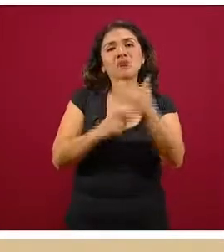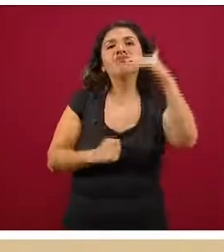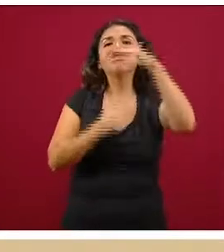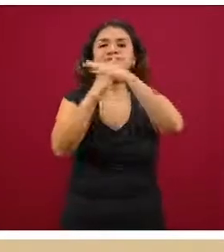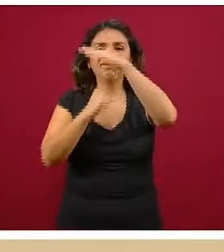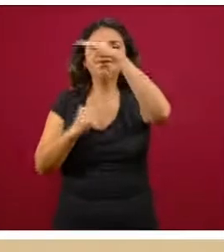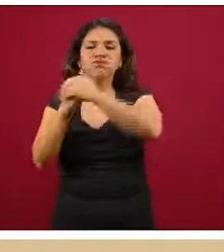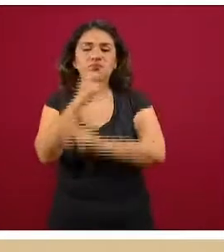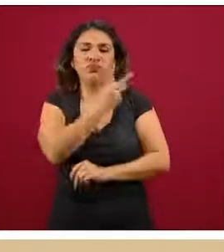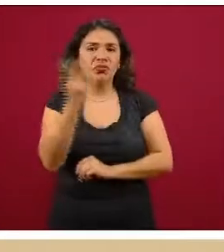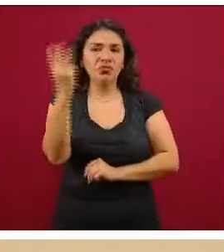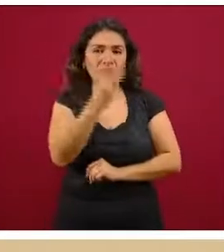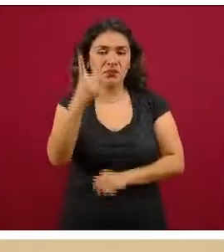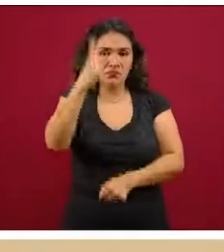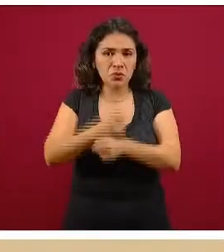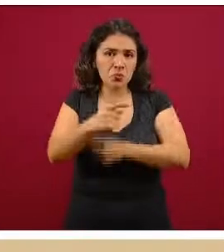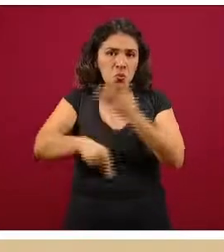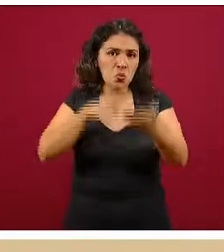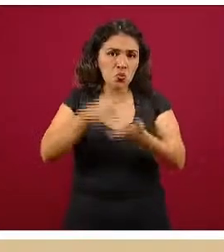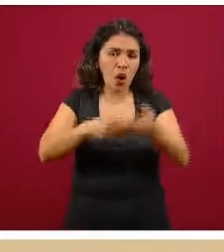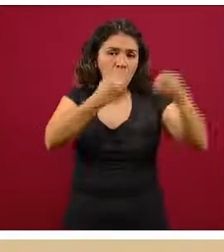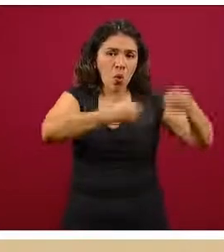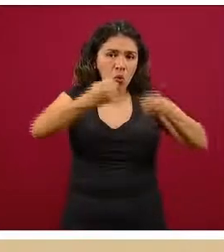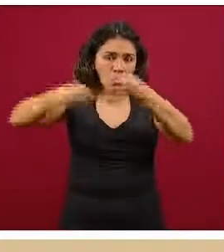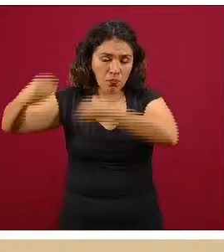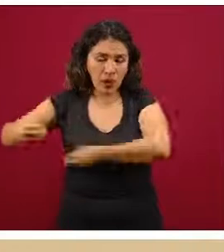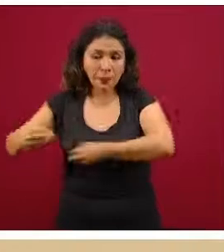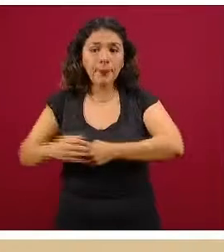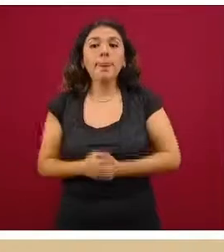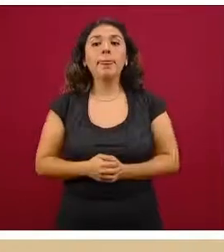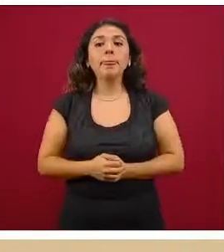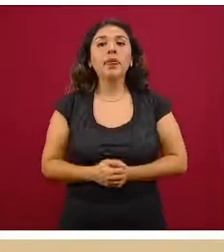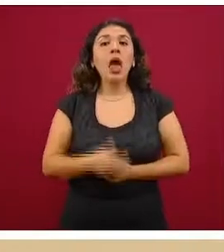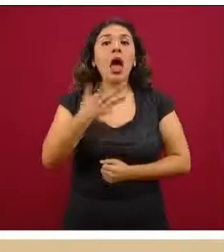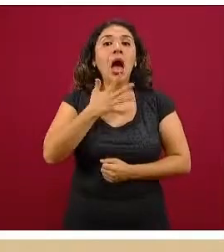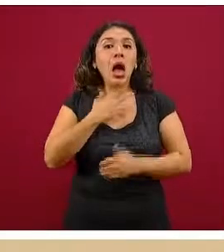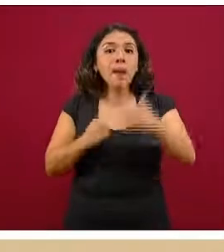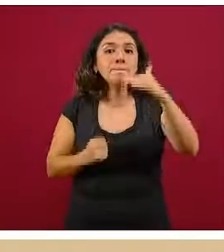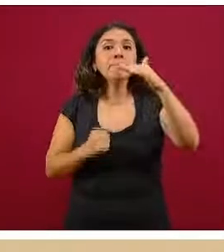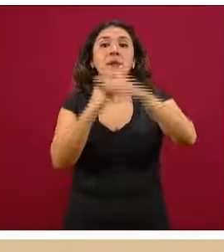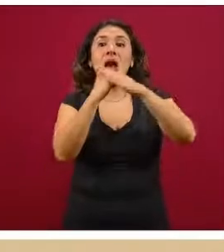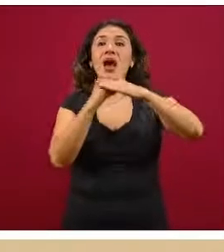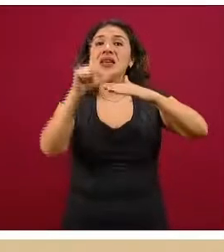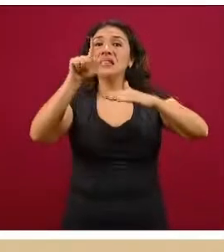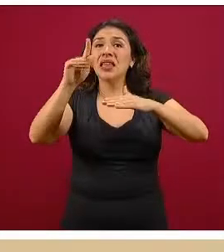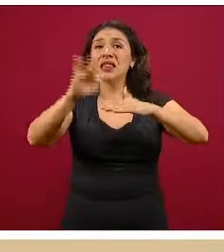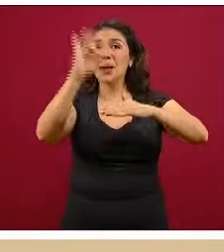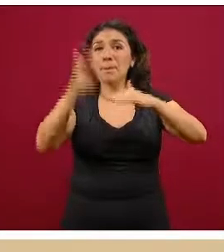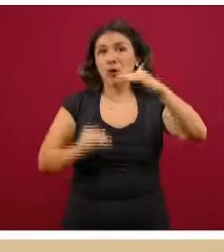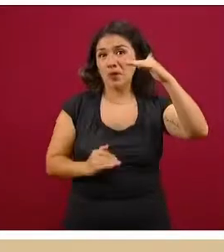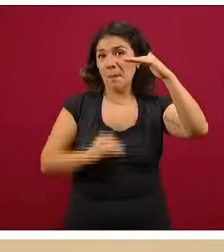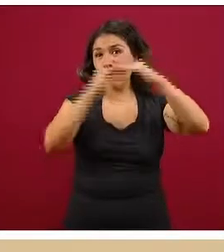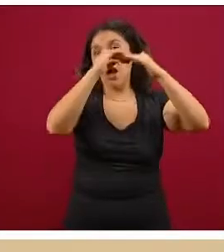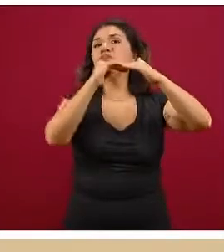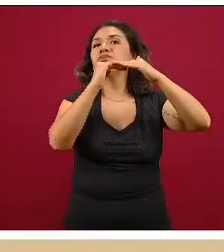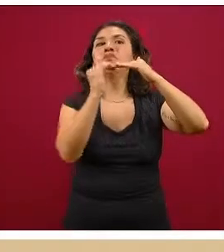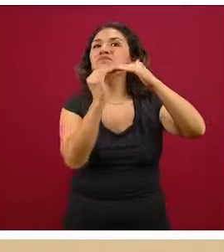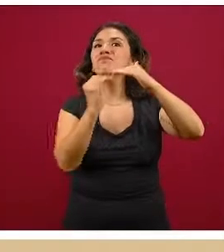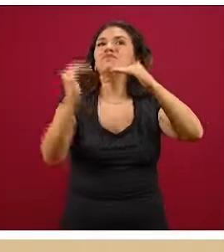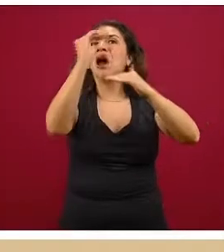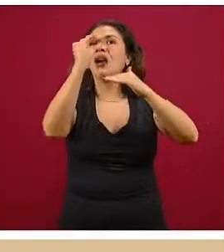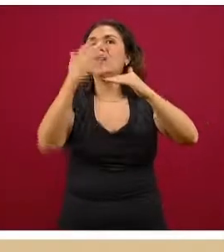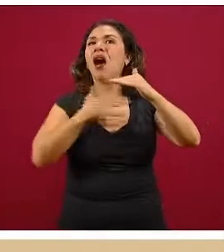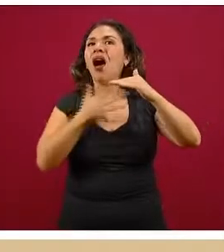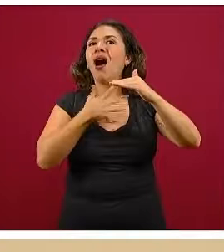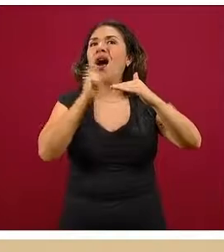semanas y media prácticamente los primeros lugares de ocupación, habiendo superado este 70% de ocupación, que es